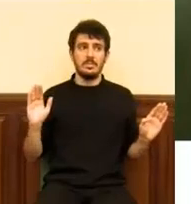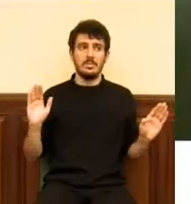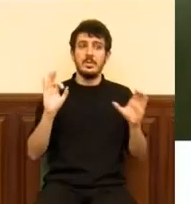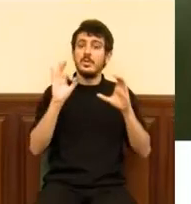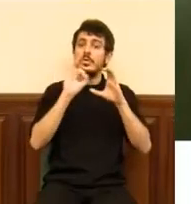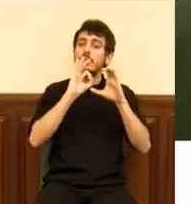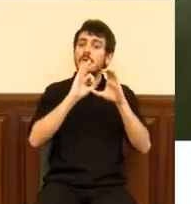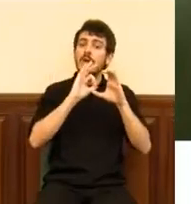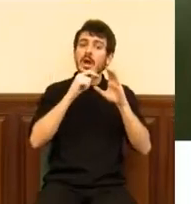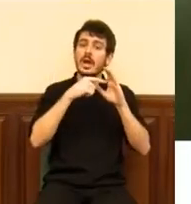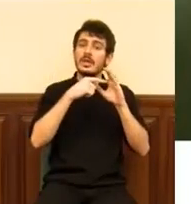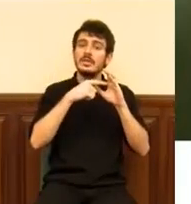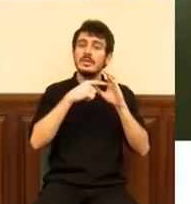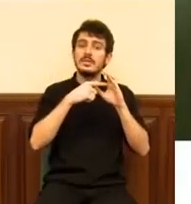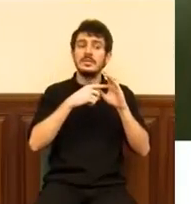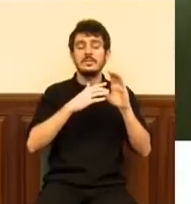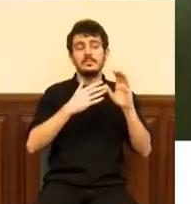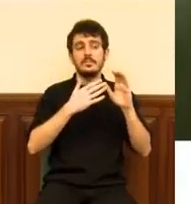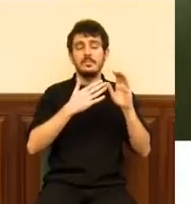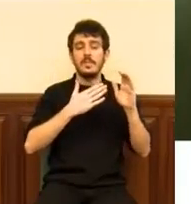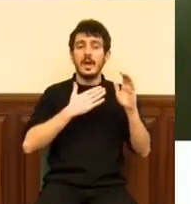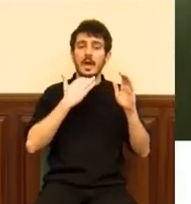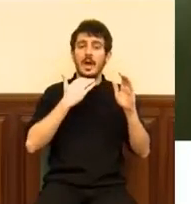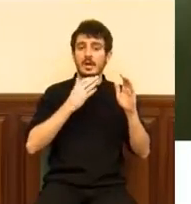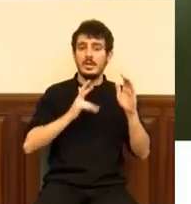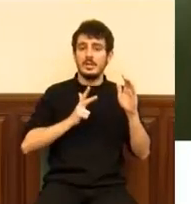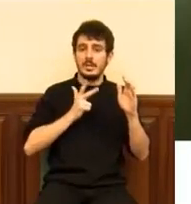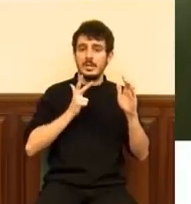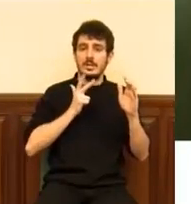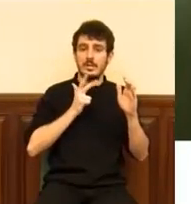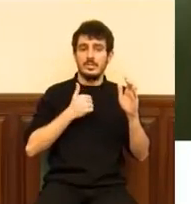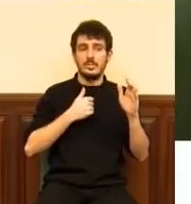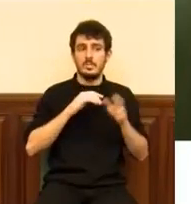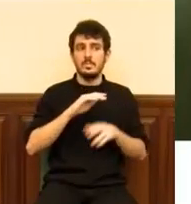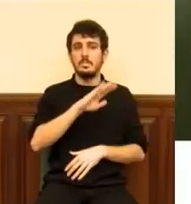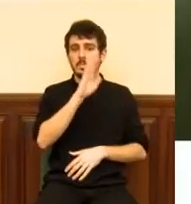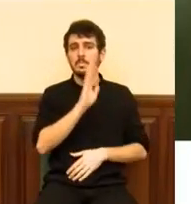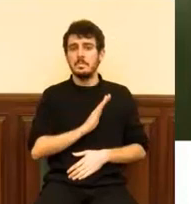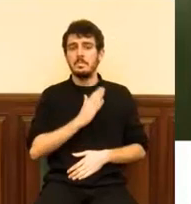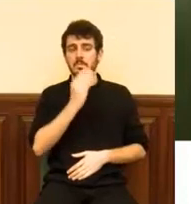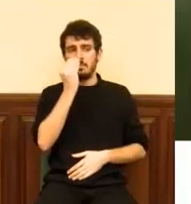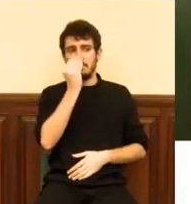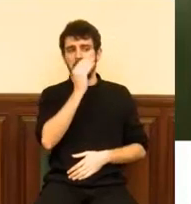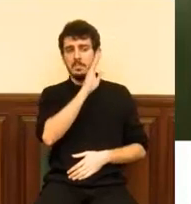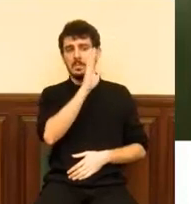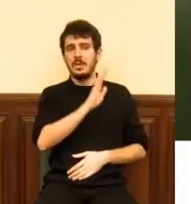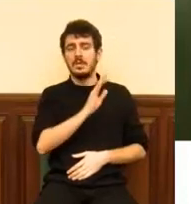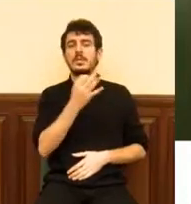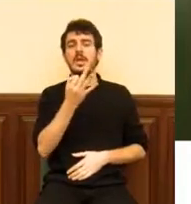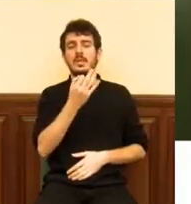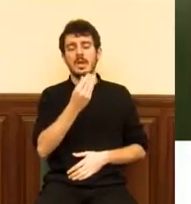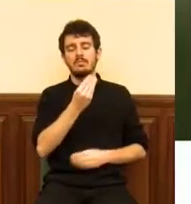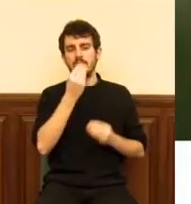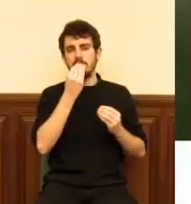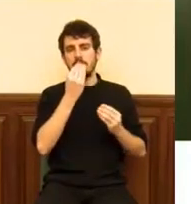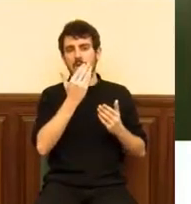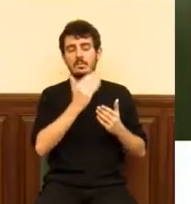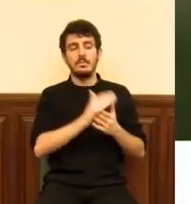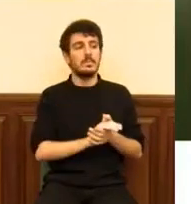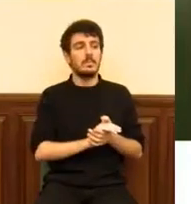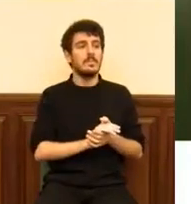Ciudadanos ha tenido la decencia, y me parece que hay que resaltarlo,